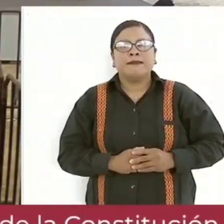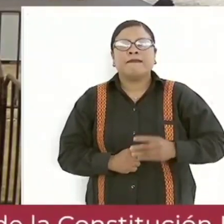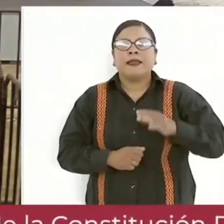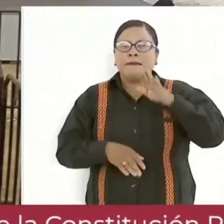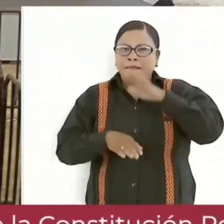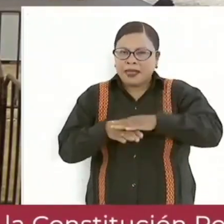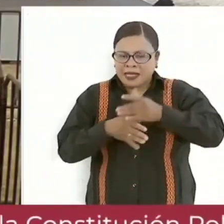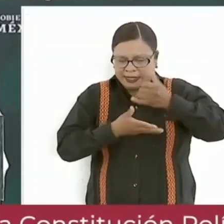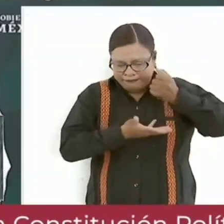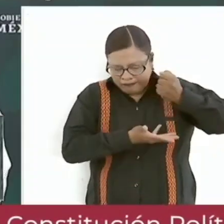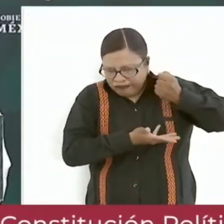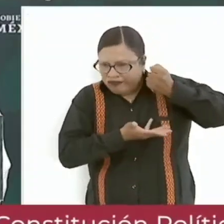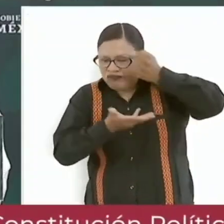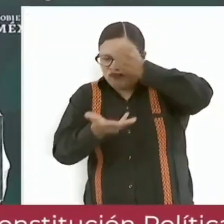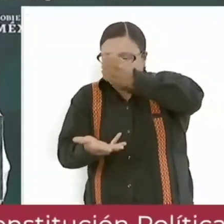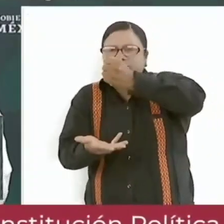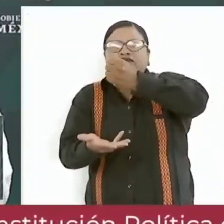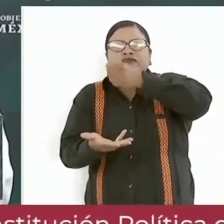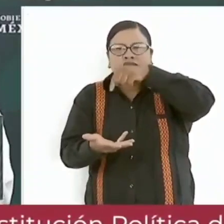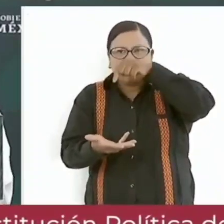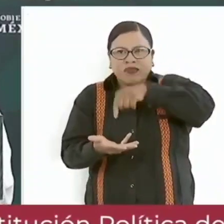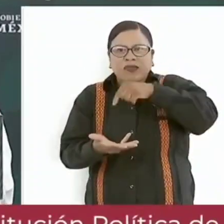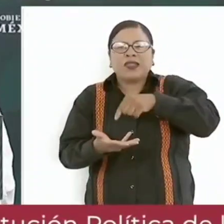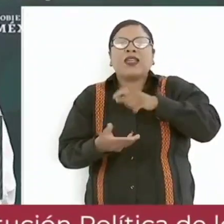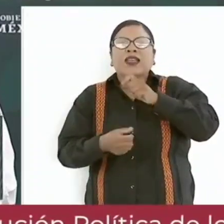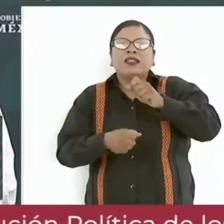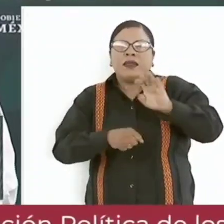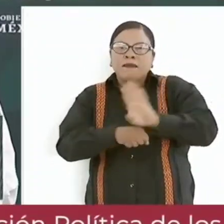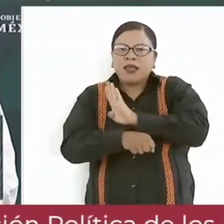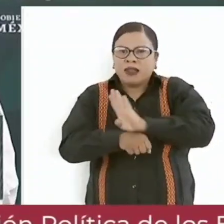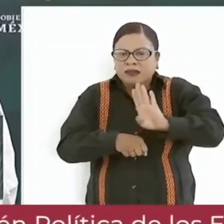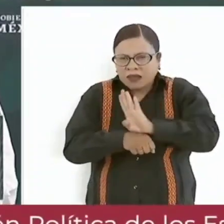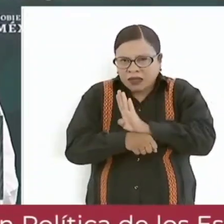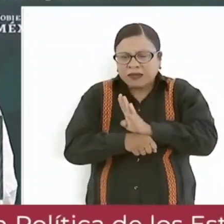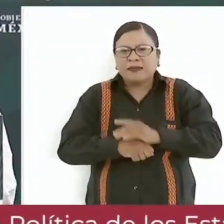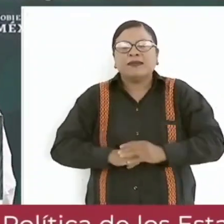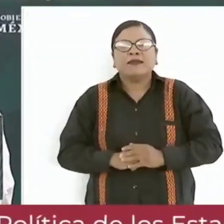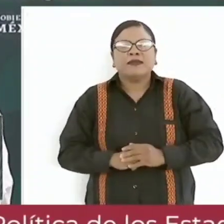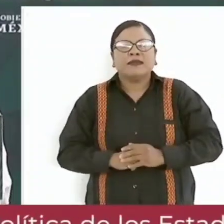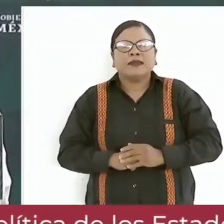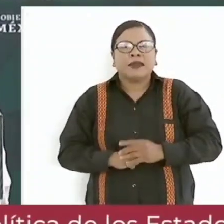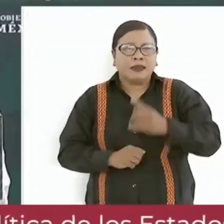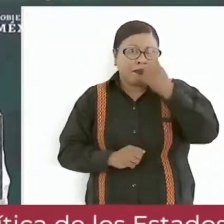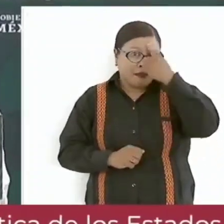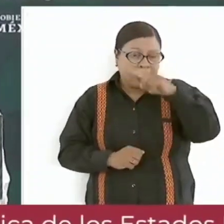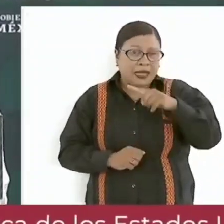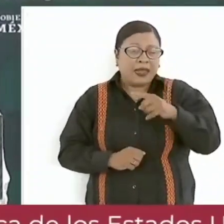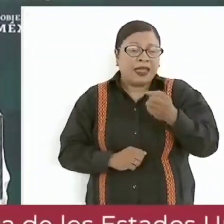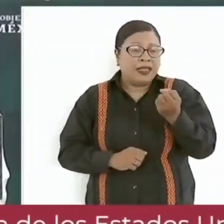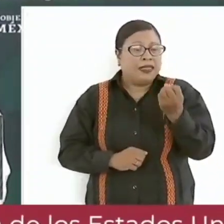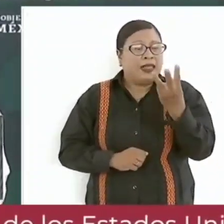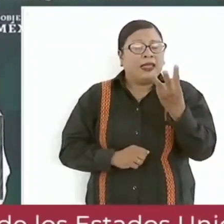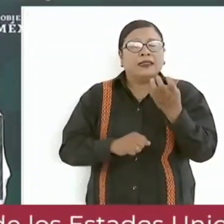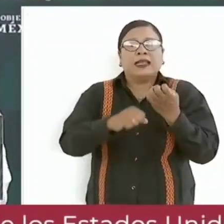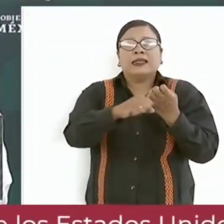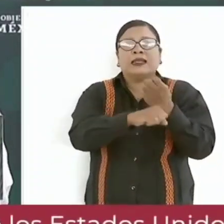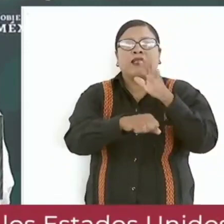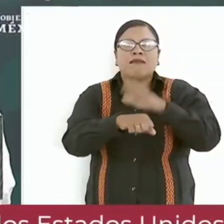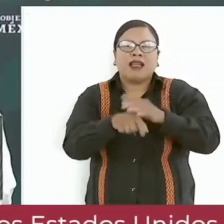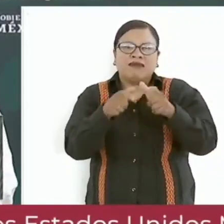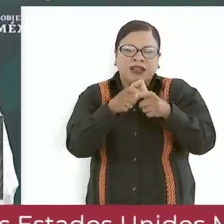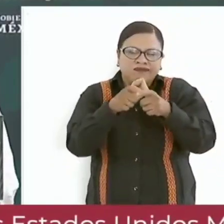destinando más presupuesto en programas de bienestar a los tres estados con más